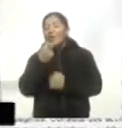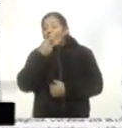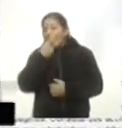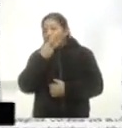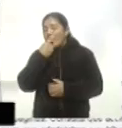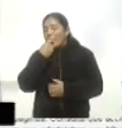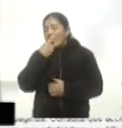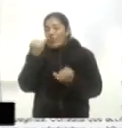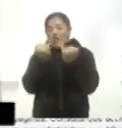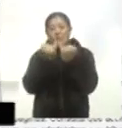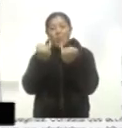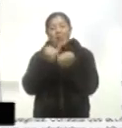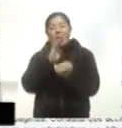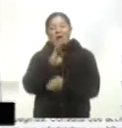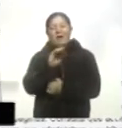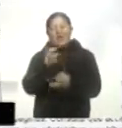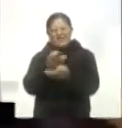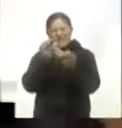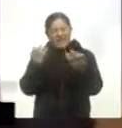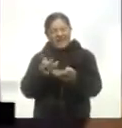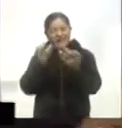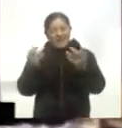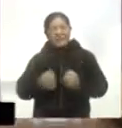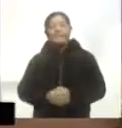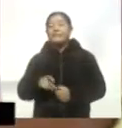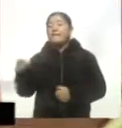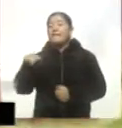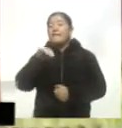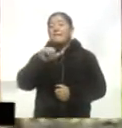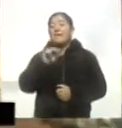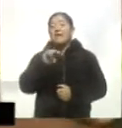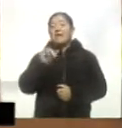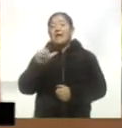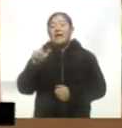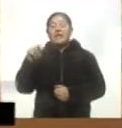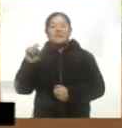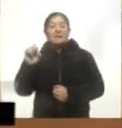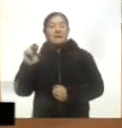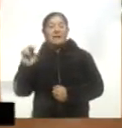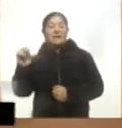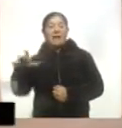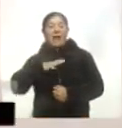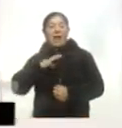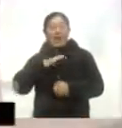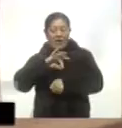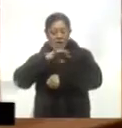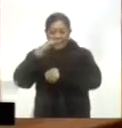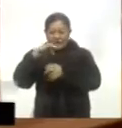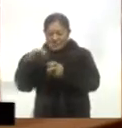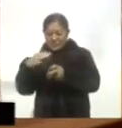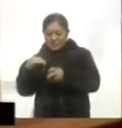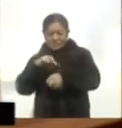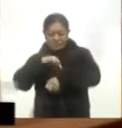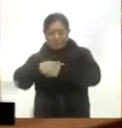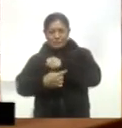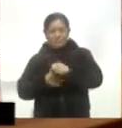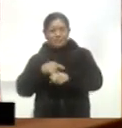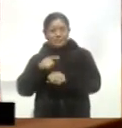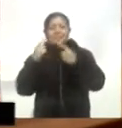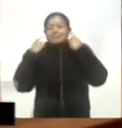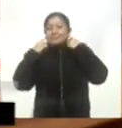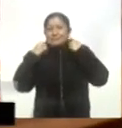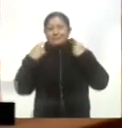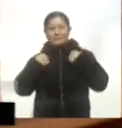María Teresa Guzmán de Nanacamilpa lleva varios años trabajando en la elaboración de bisutería artesanal. Soy artesana